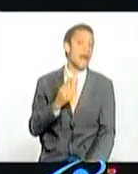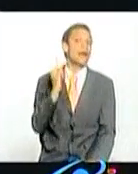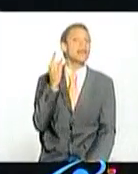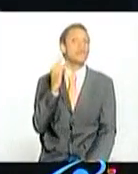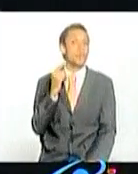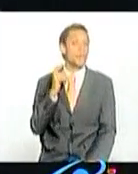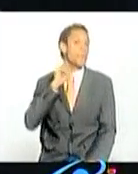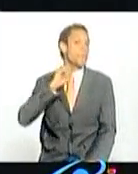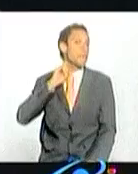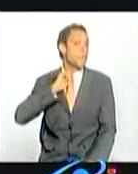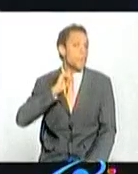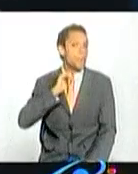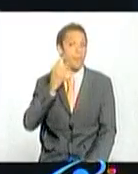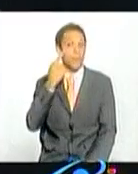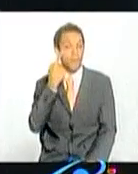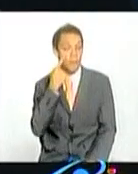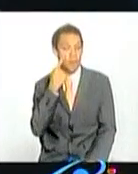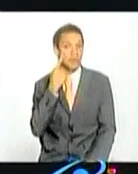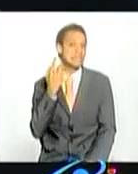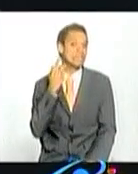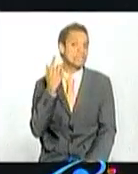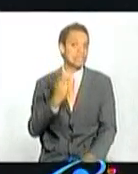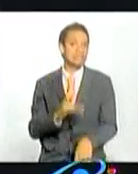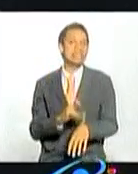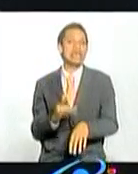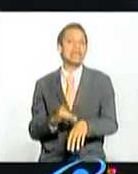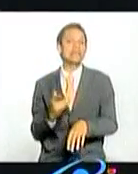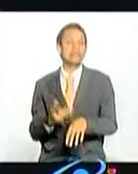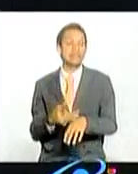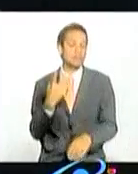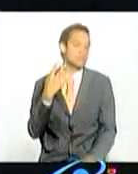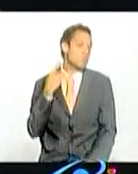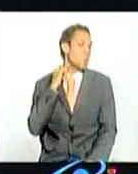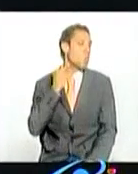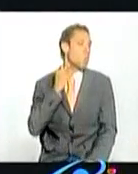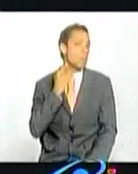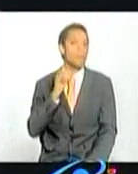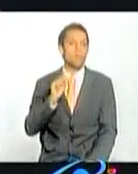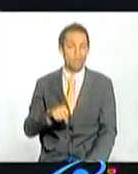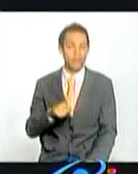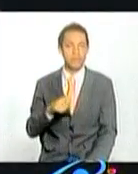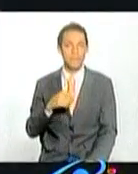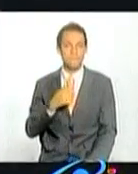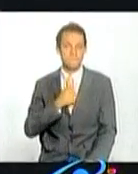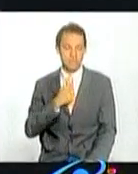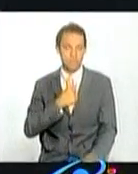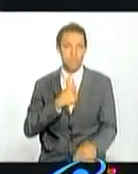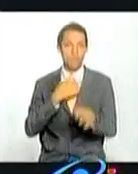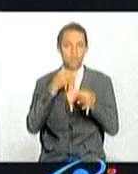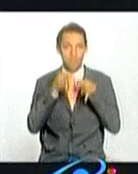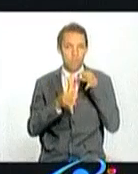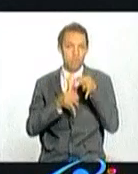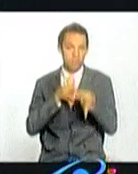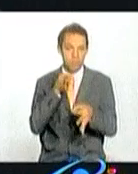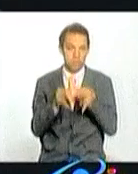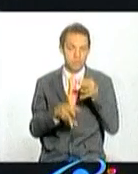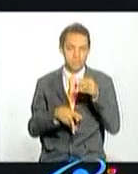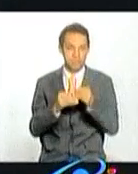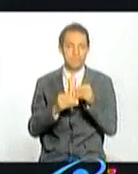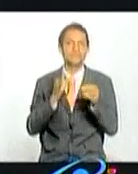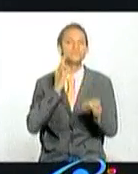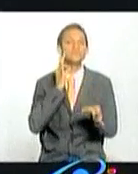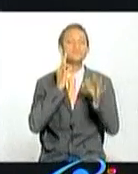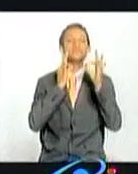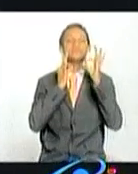la cadena yugular, no vemos ganglios, adenopatías, está muy bien. Entonces esta es una glándula tiroides y las estructuras